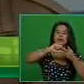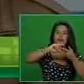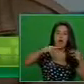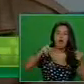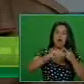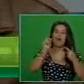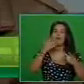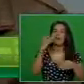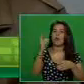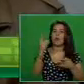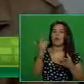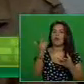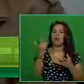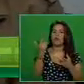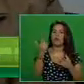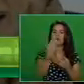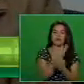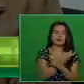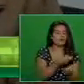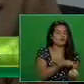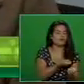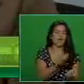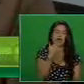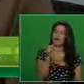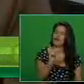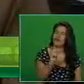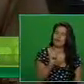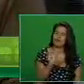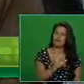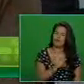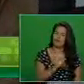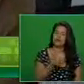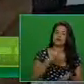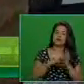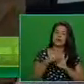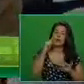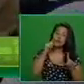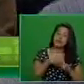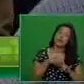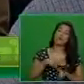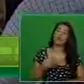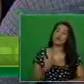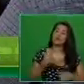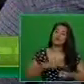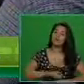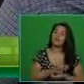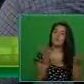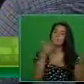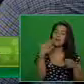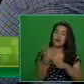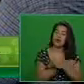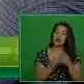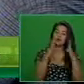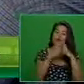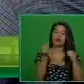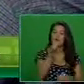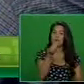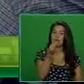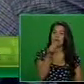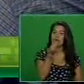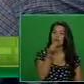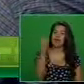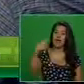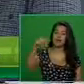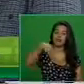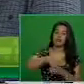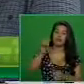uso de algún agroquímico, algún agrotóxico, sino lo que se trata es de distribuir mejor y eficientemente los alimentos que ya producimos.